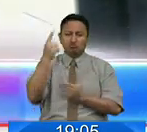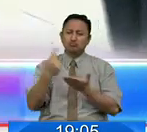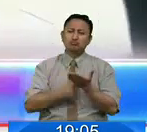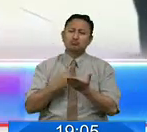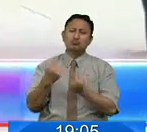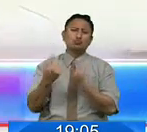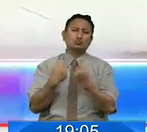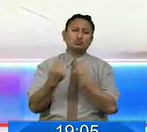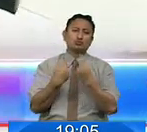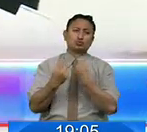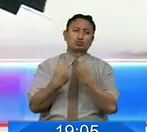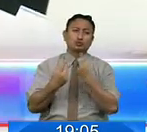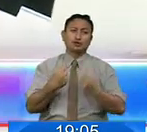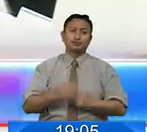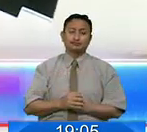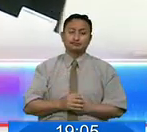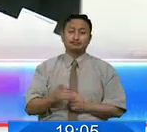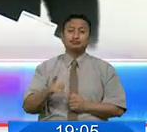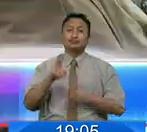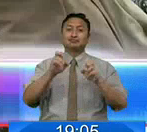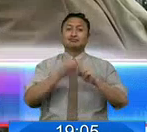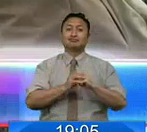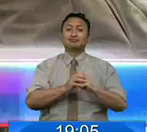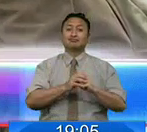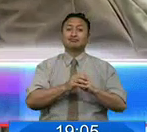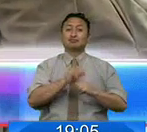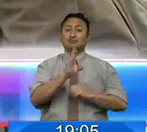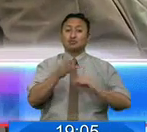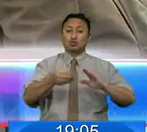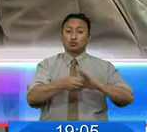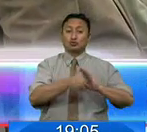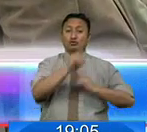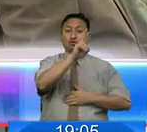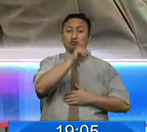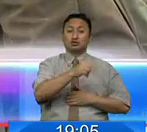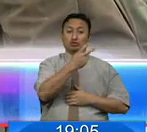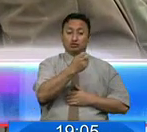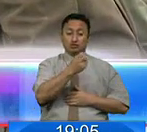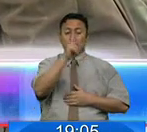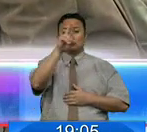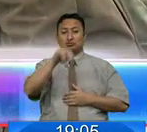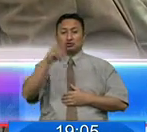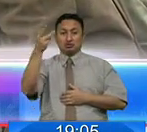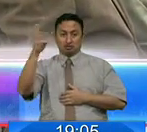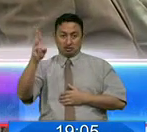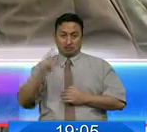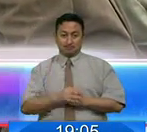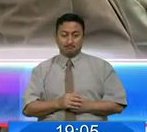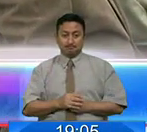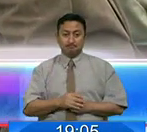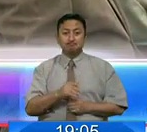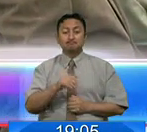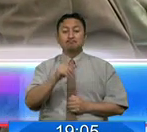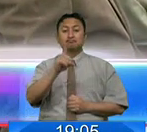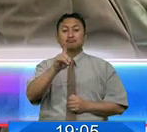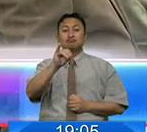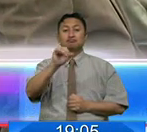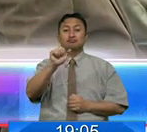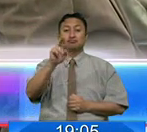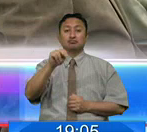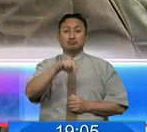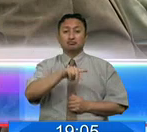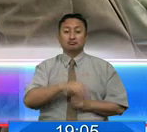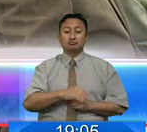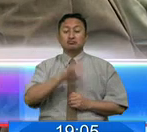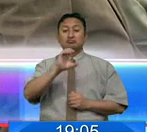información sobre el caso sobornos 2012 2016 popularmente conocido como arroz verde atamaín dio a conocer que